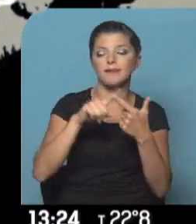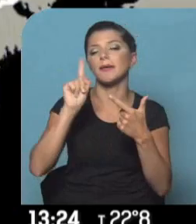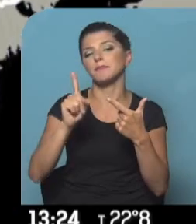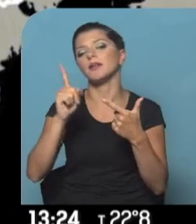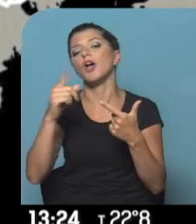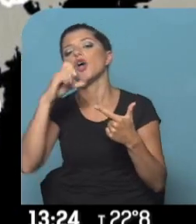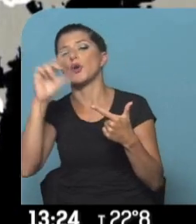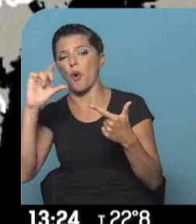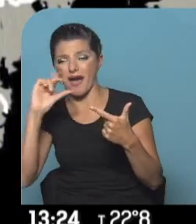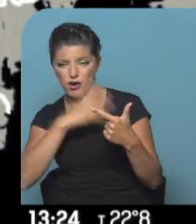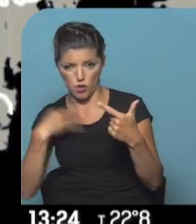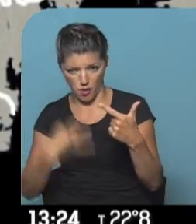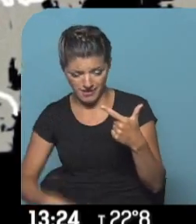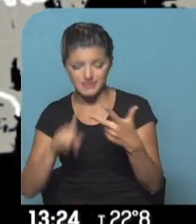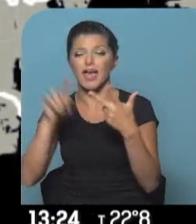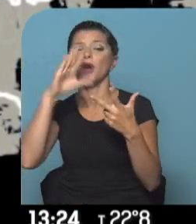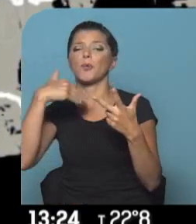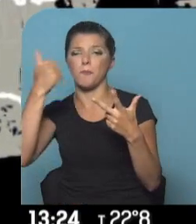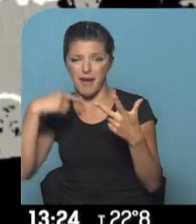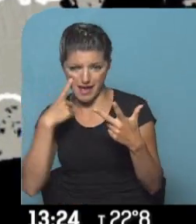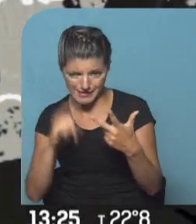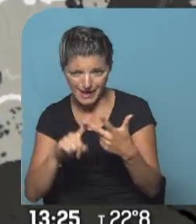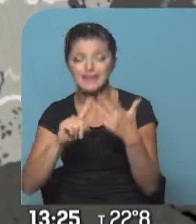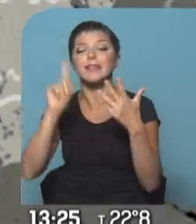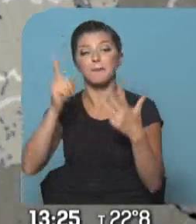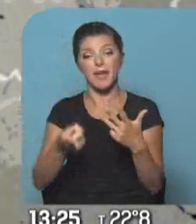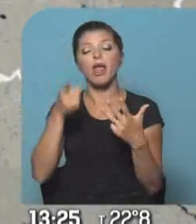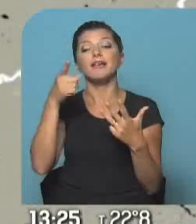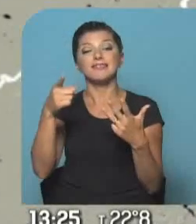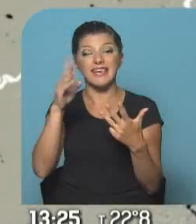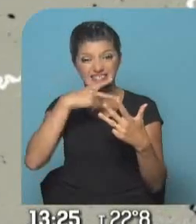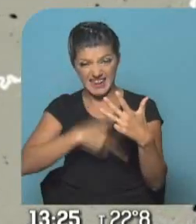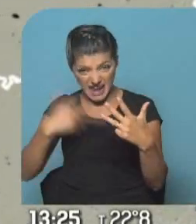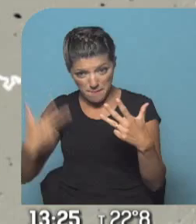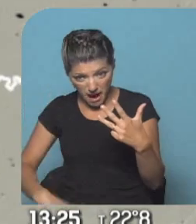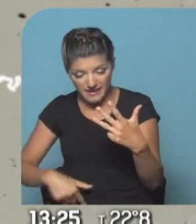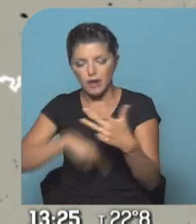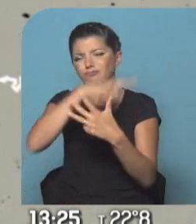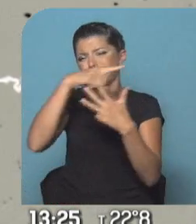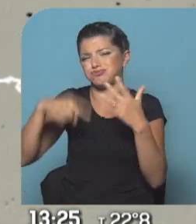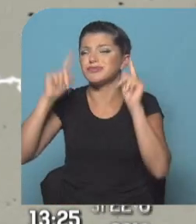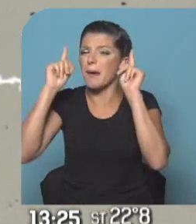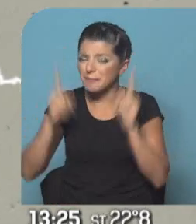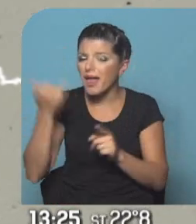Istria, Rumania con Szekelyland y Dinamarca con la pequeña isla de Bornholm en el mar Báltico se